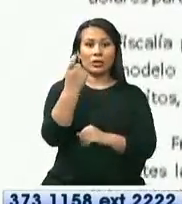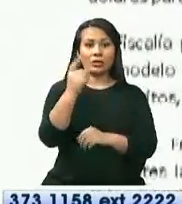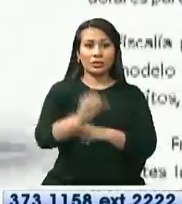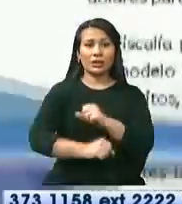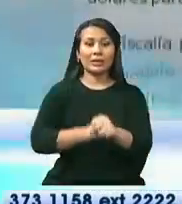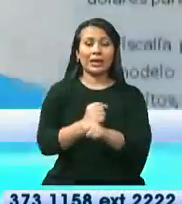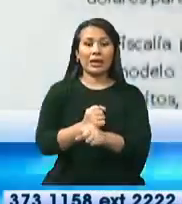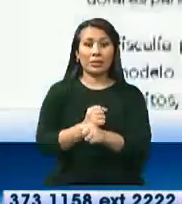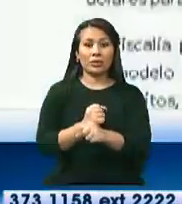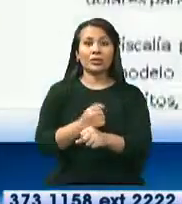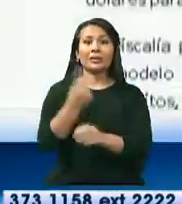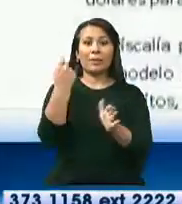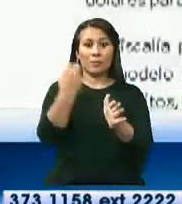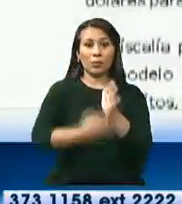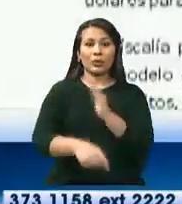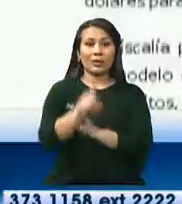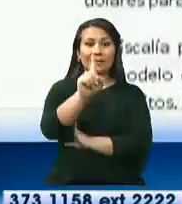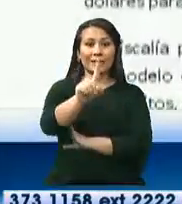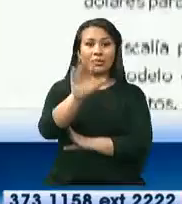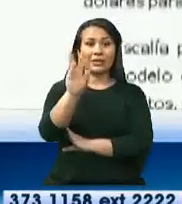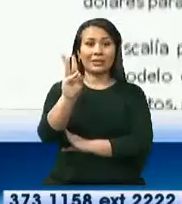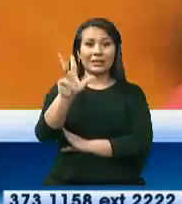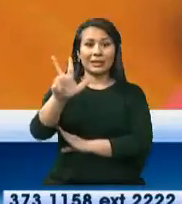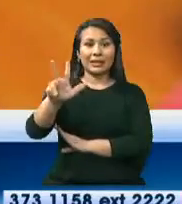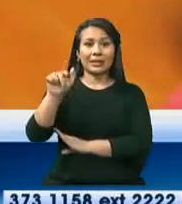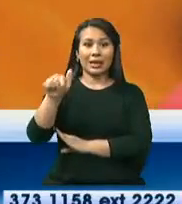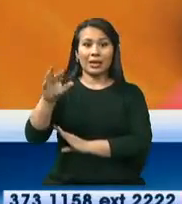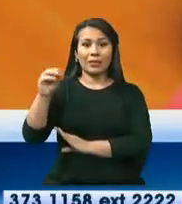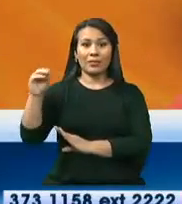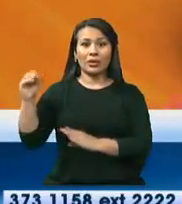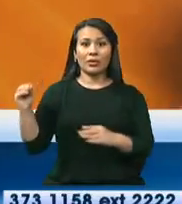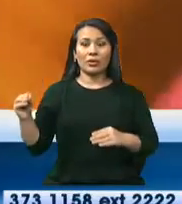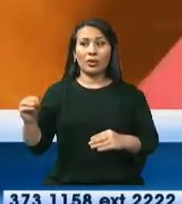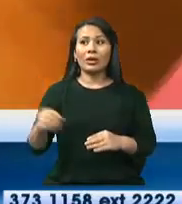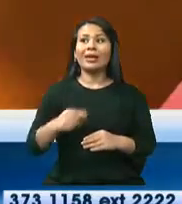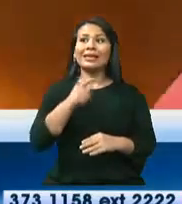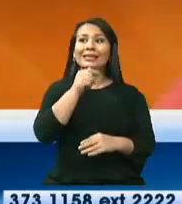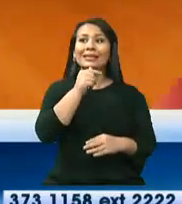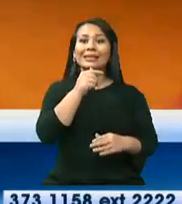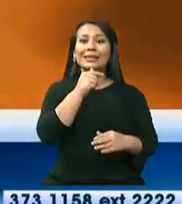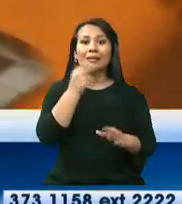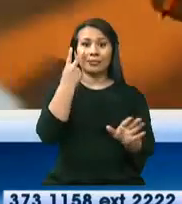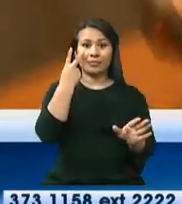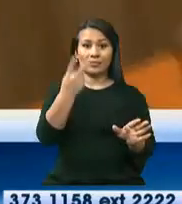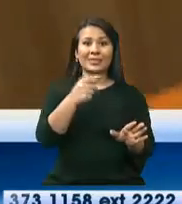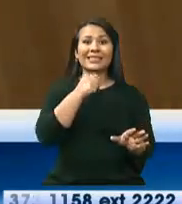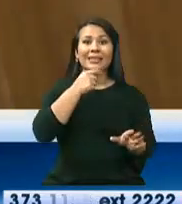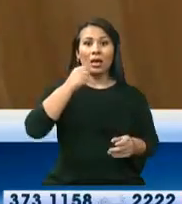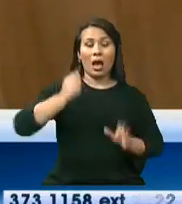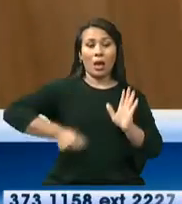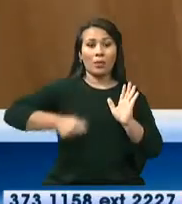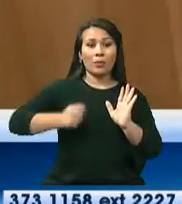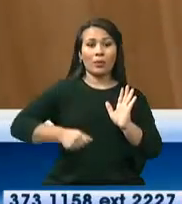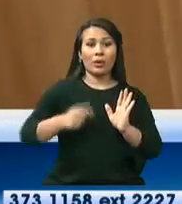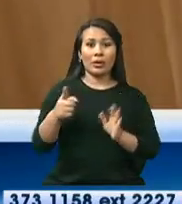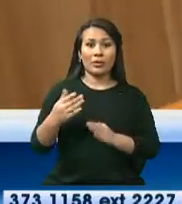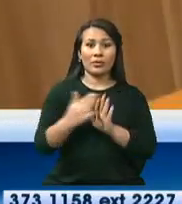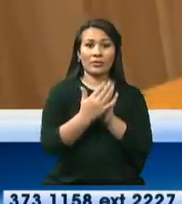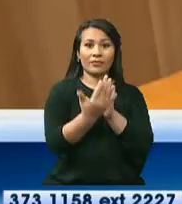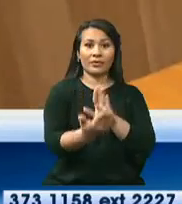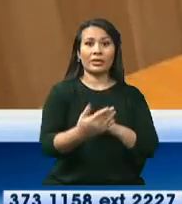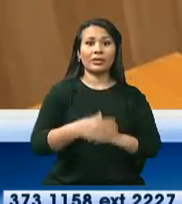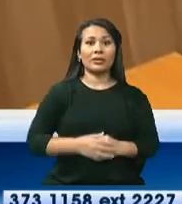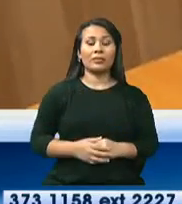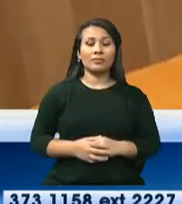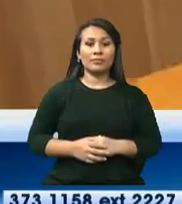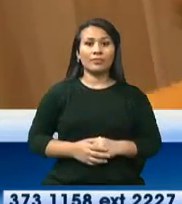una multa de $163,000. El fiscal Franklin Saltos estuvo al frente del proceso. La pena por